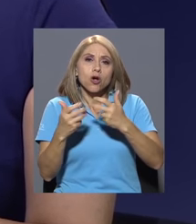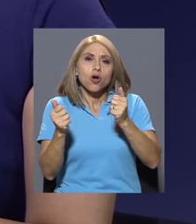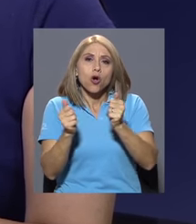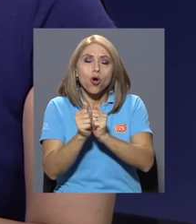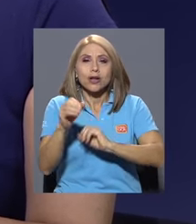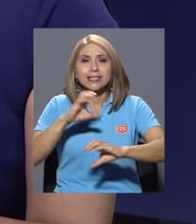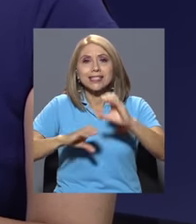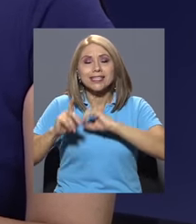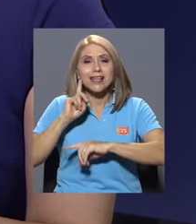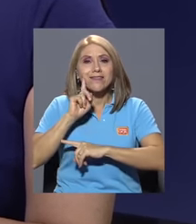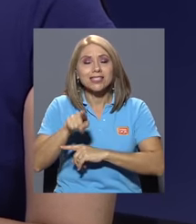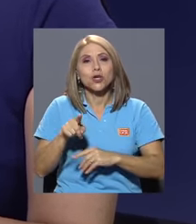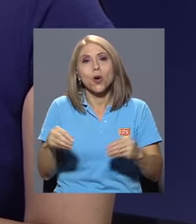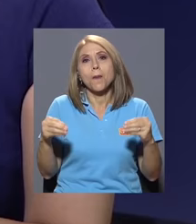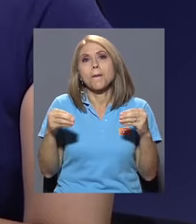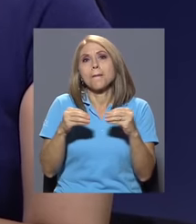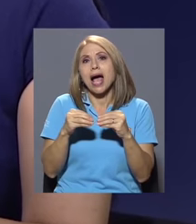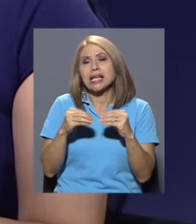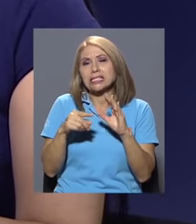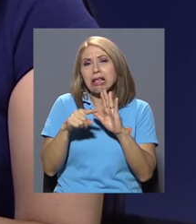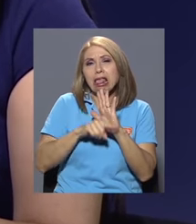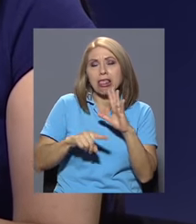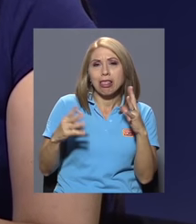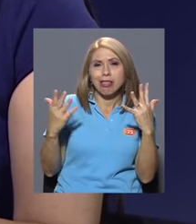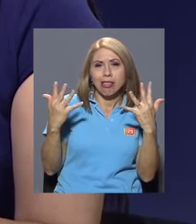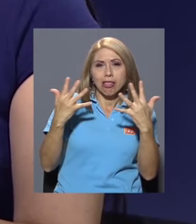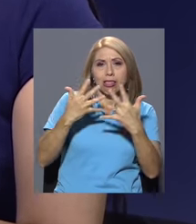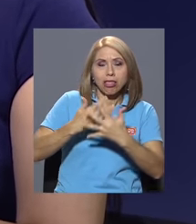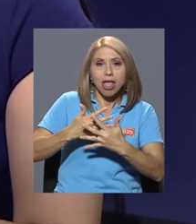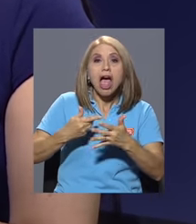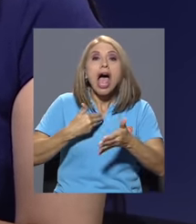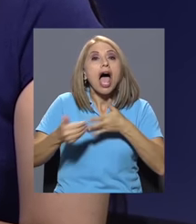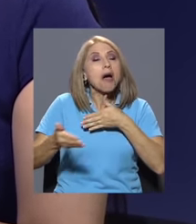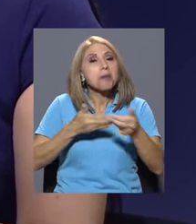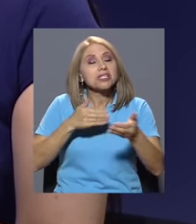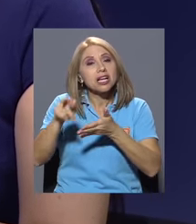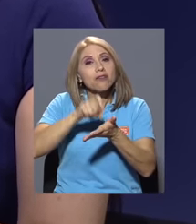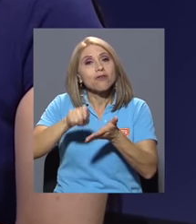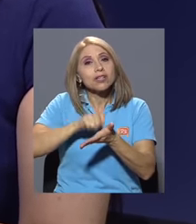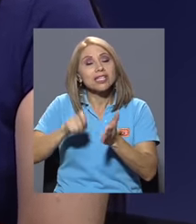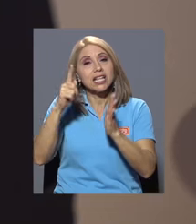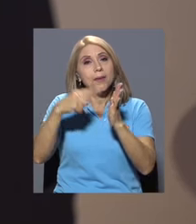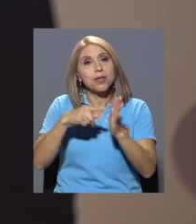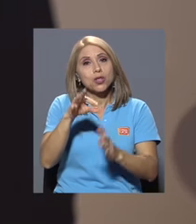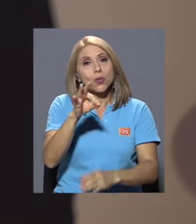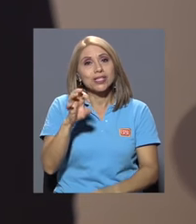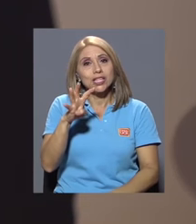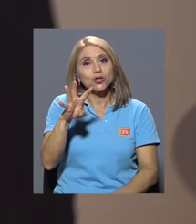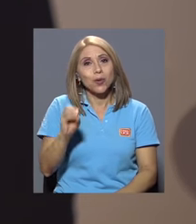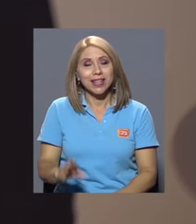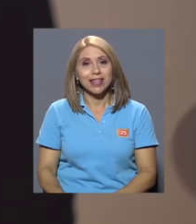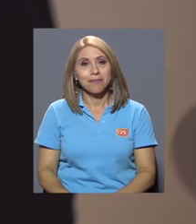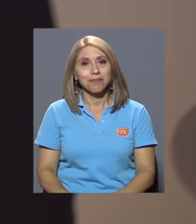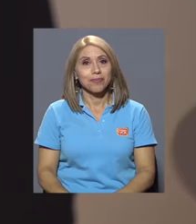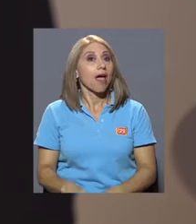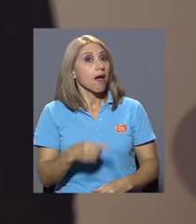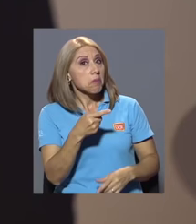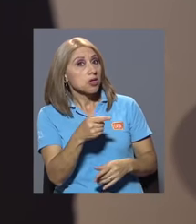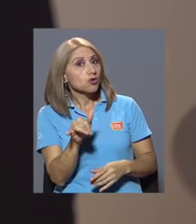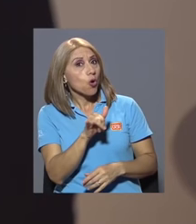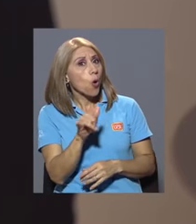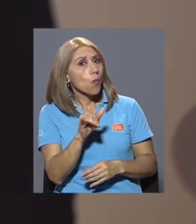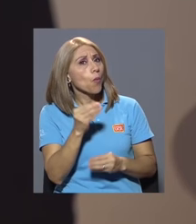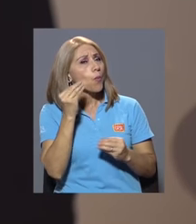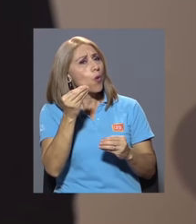la ciencia ficción más sombría, a pesar de que fue escrita en el año 1940. Eso era otra cosa que quería mencionar, tienden a ser como